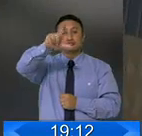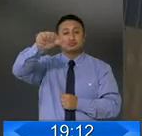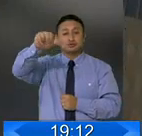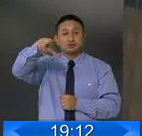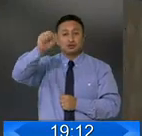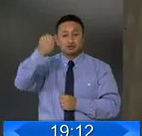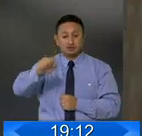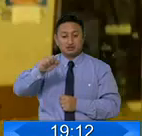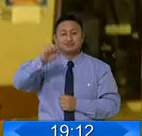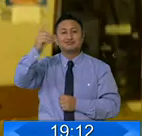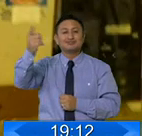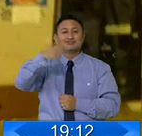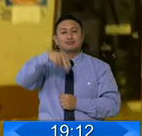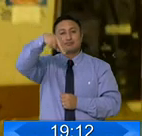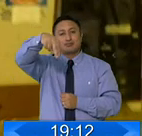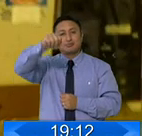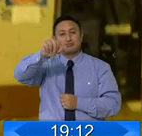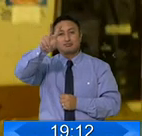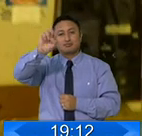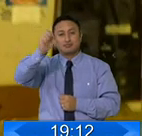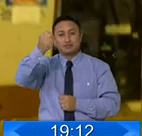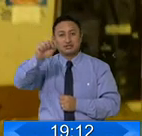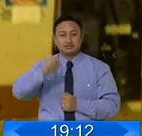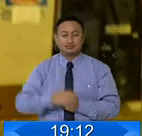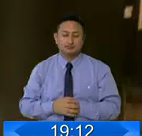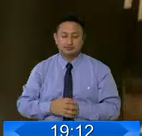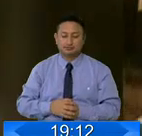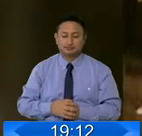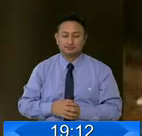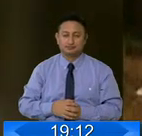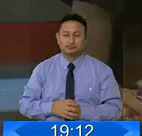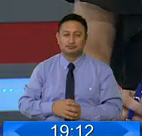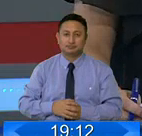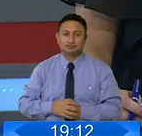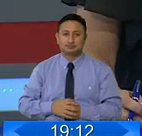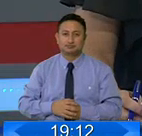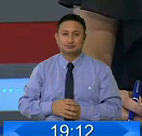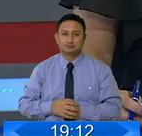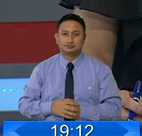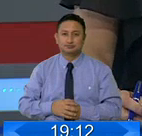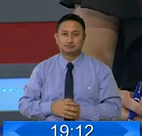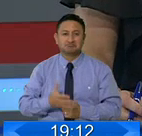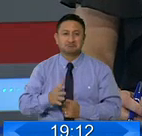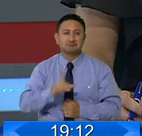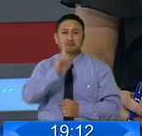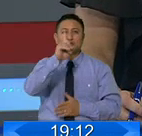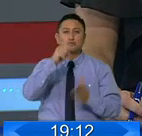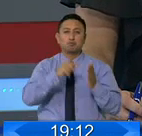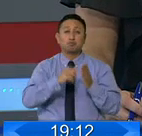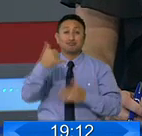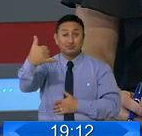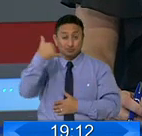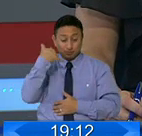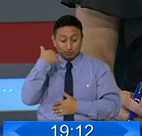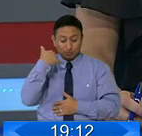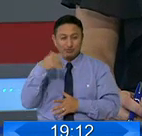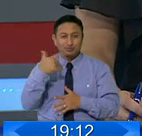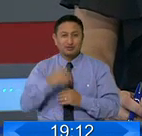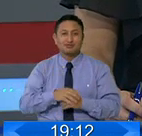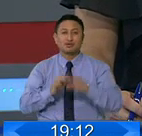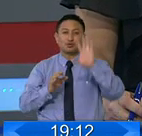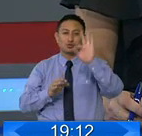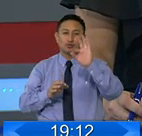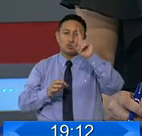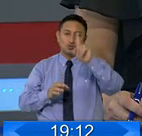de la provincia de Bolívar. Informó Carolina Asante. Alrededor de 1,000 llamadas ingresaron al Sistema Integrado